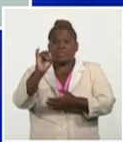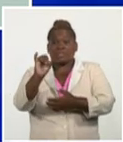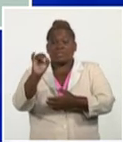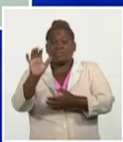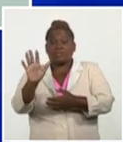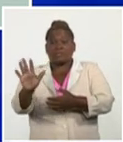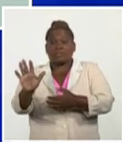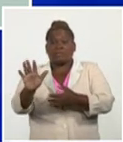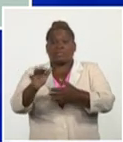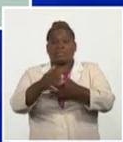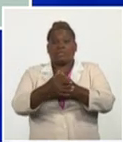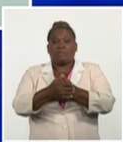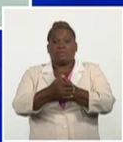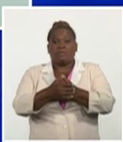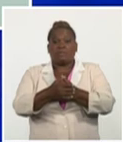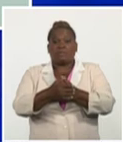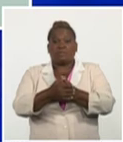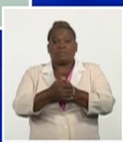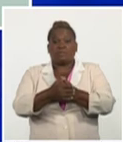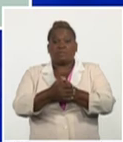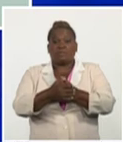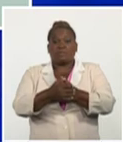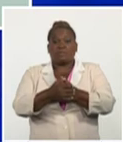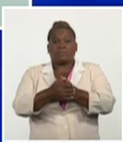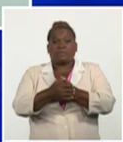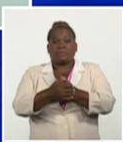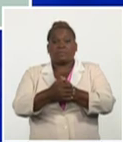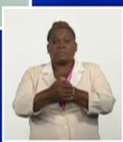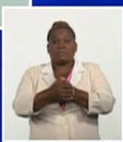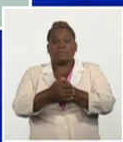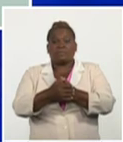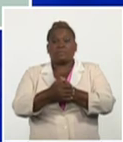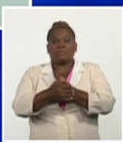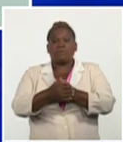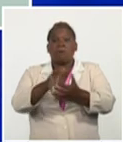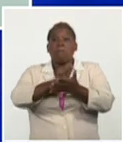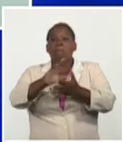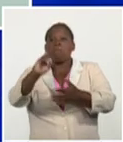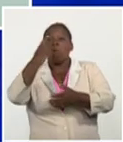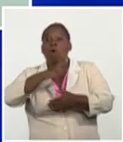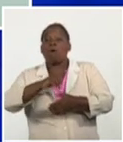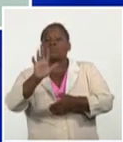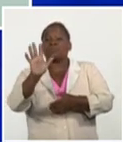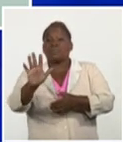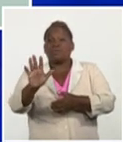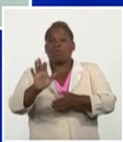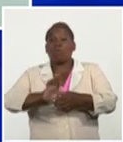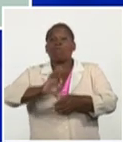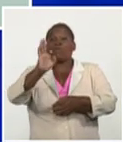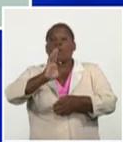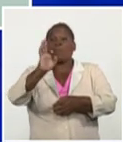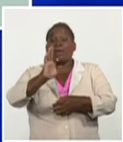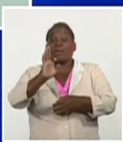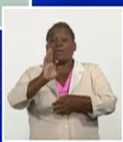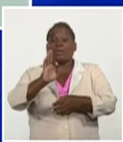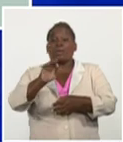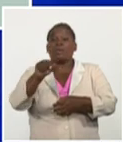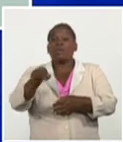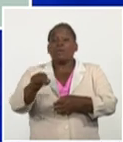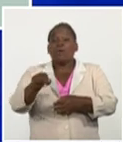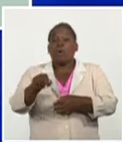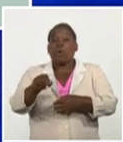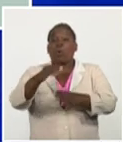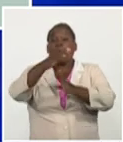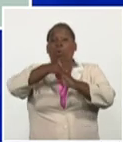que es además donde tiene la mayor transmisión. Moa con 5, Franpaís con 3, Urbano Noris con 2